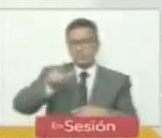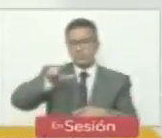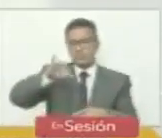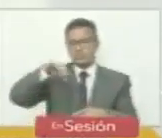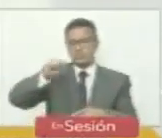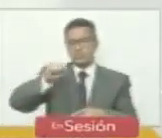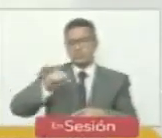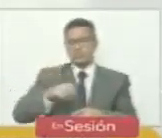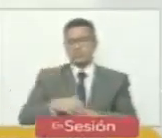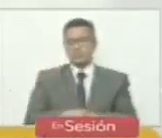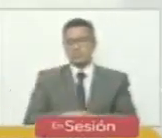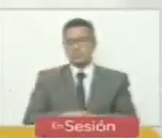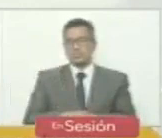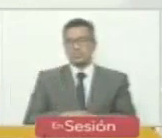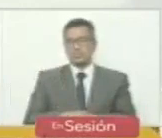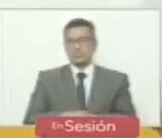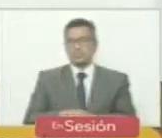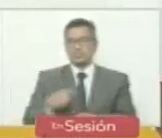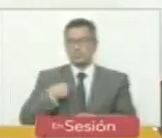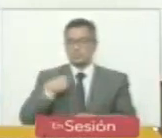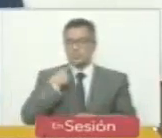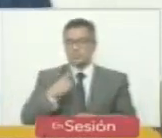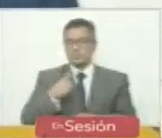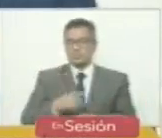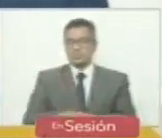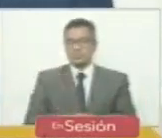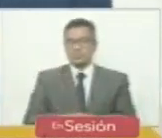Campins, expresó su rechazo